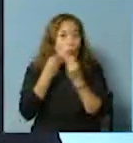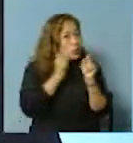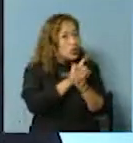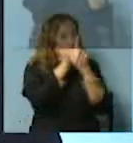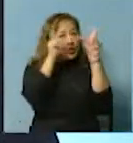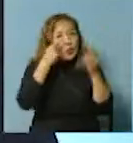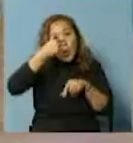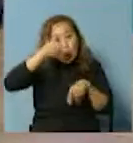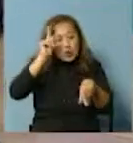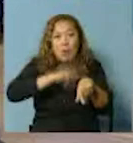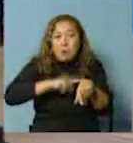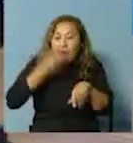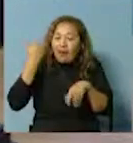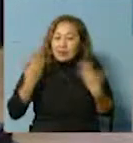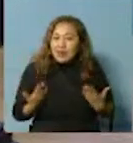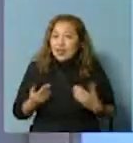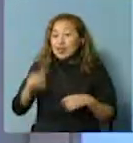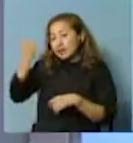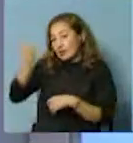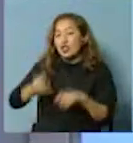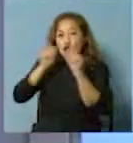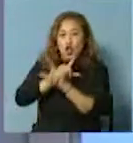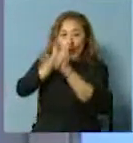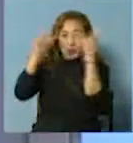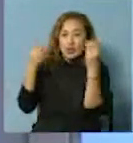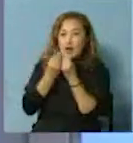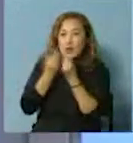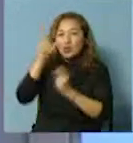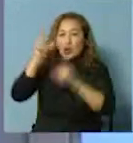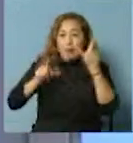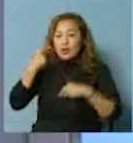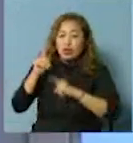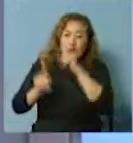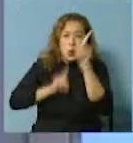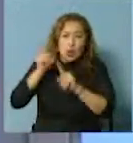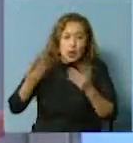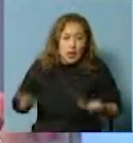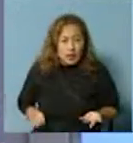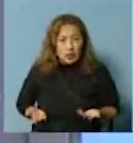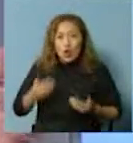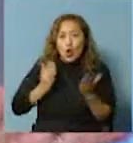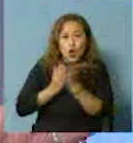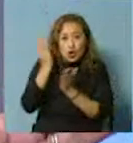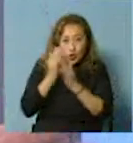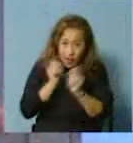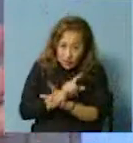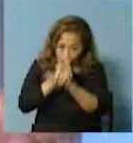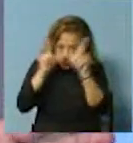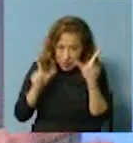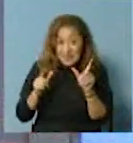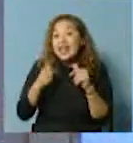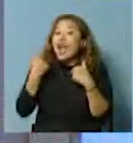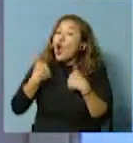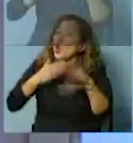dieron a último momento ayer hubo sorpresas hubo mucha reacción de la gente en algunos casos siguen las sorpresas y siguen los